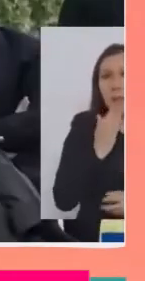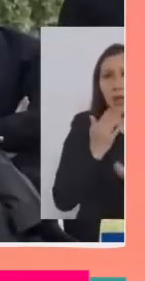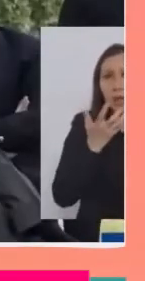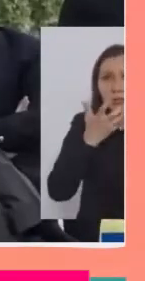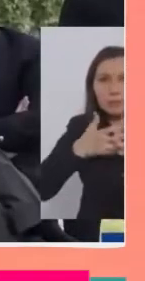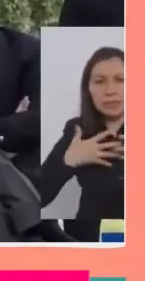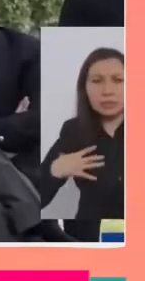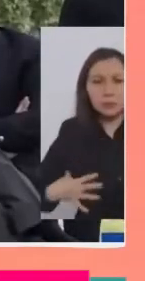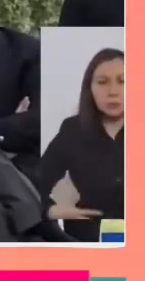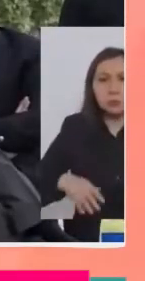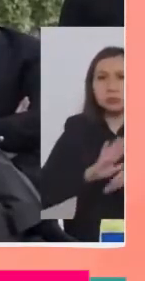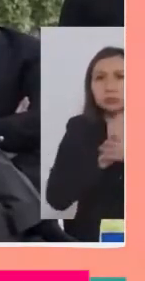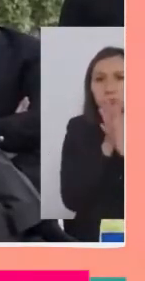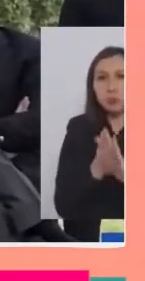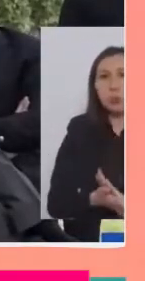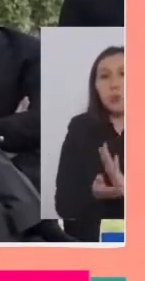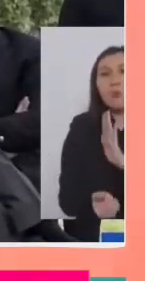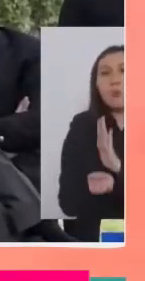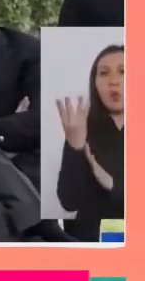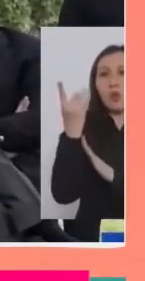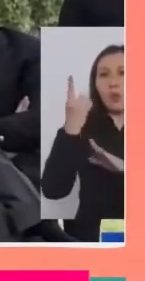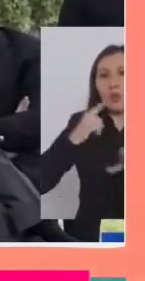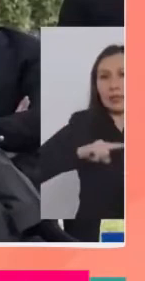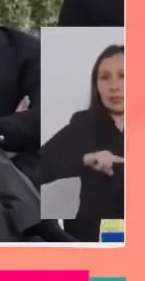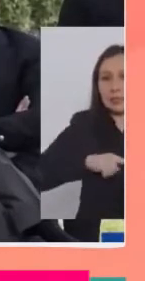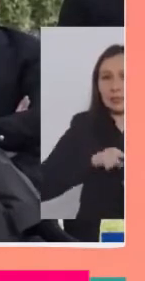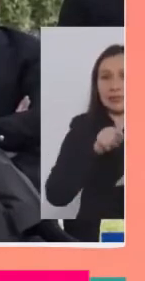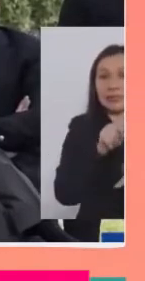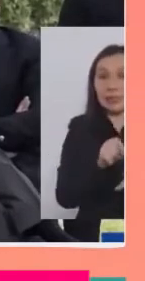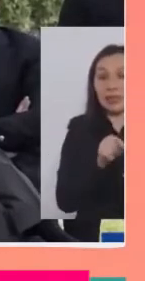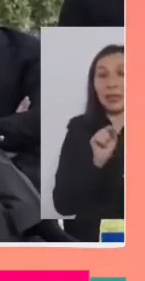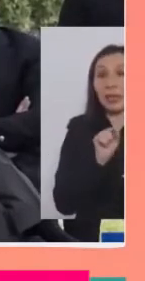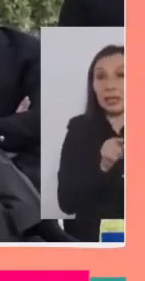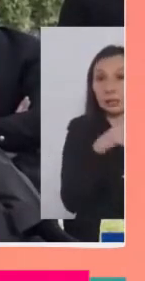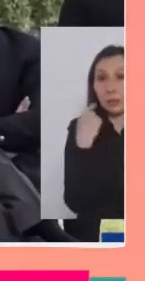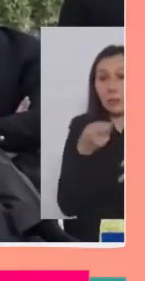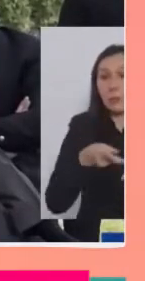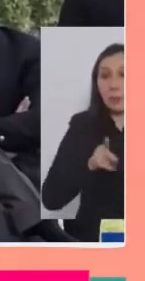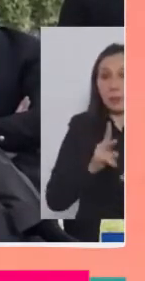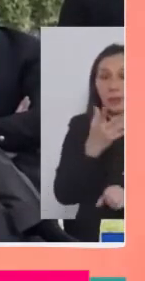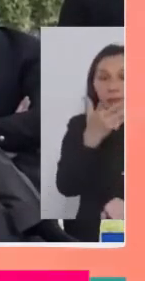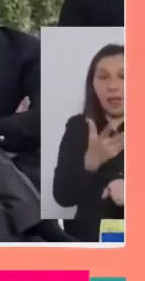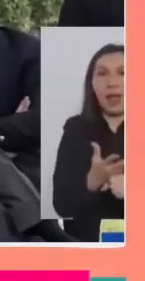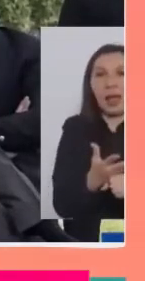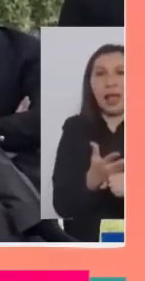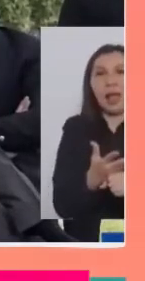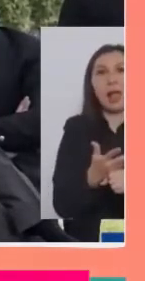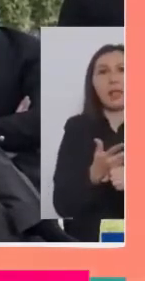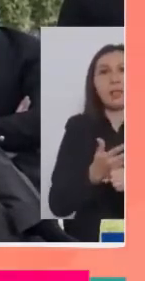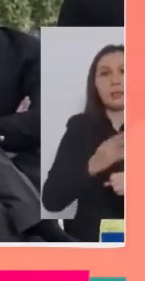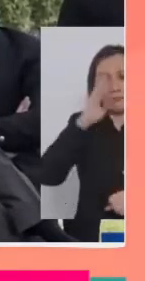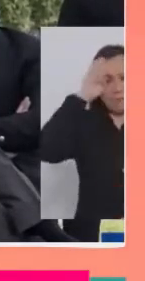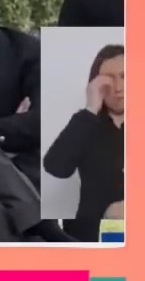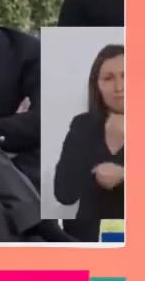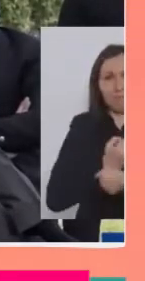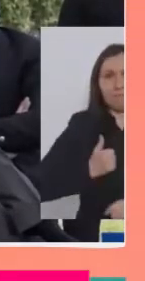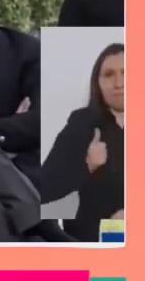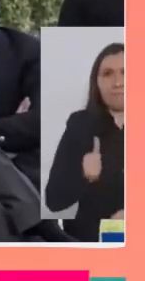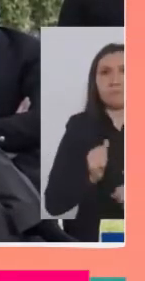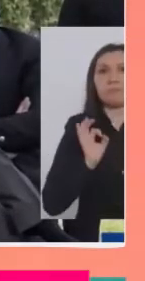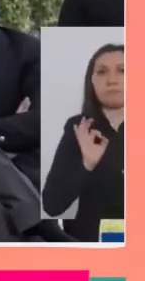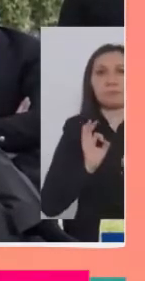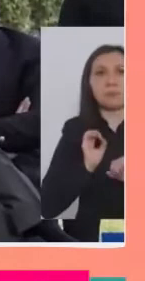que establecer los requisitos y parámetros que debe cumplir este cierre de calle y pasaje para que se ajuste a